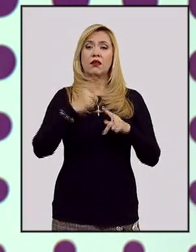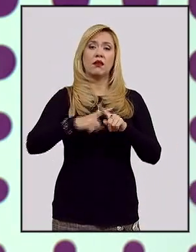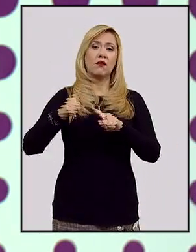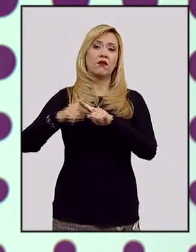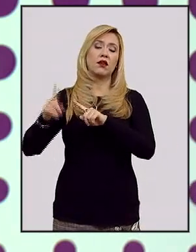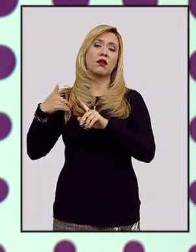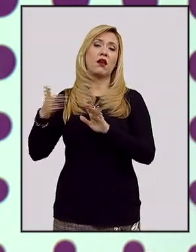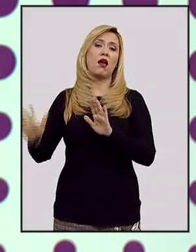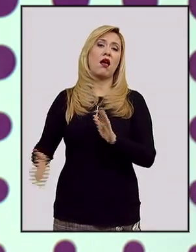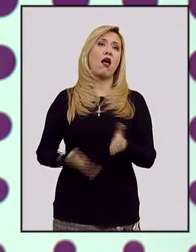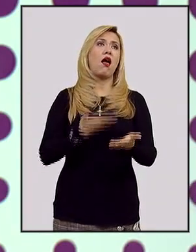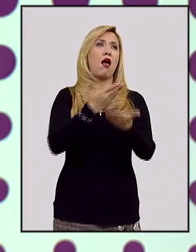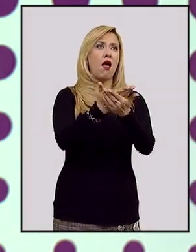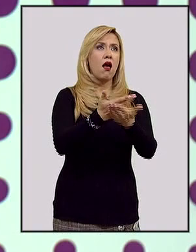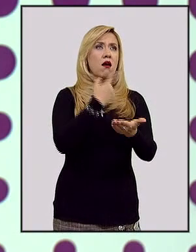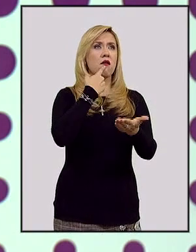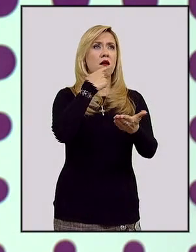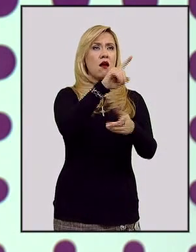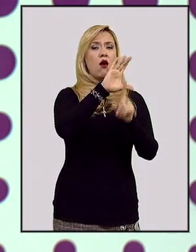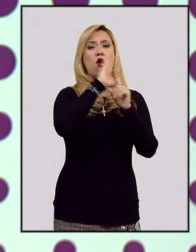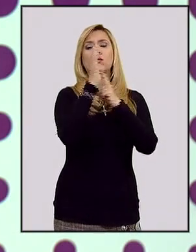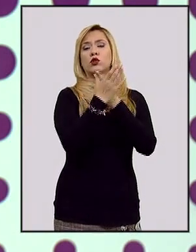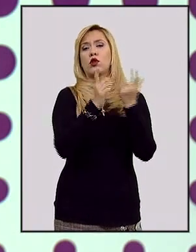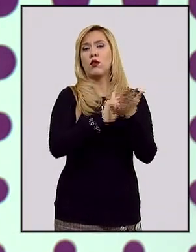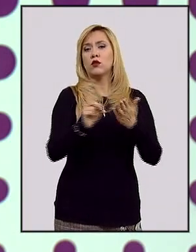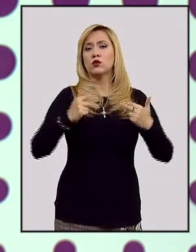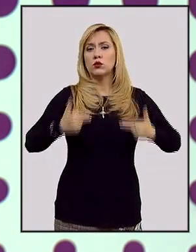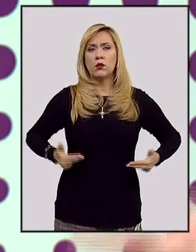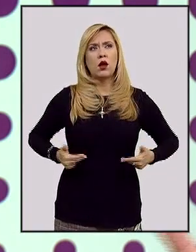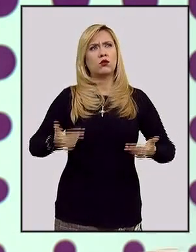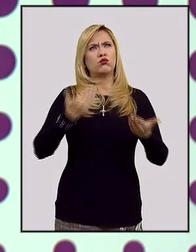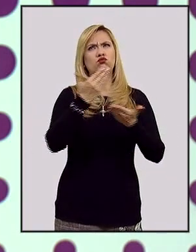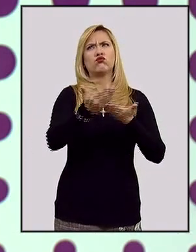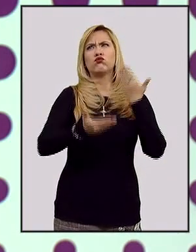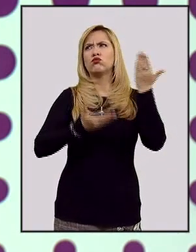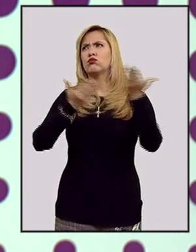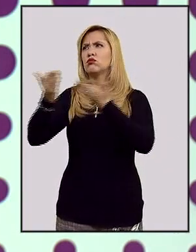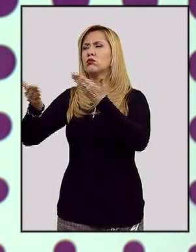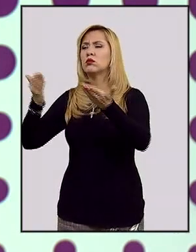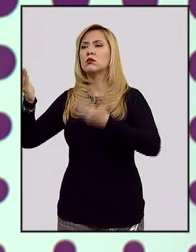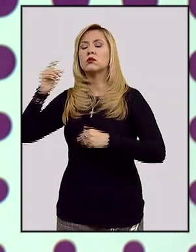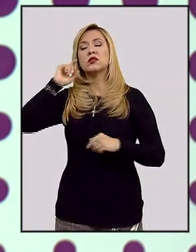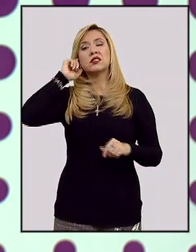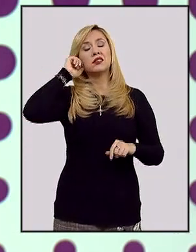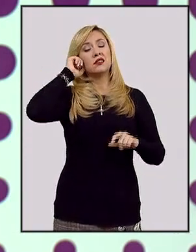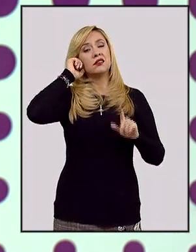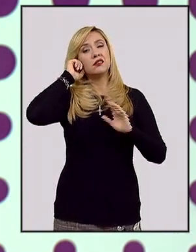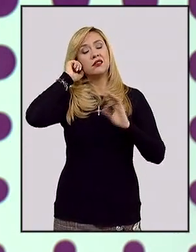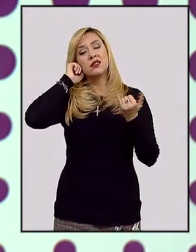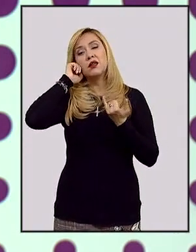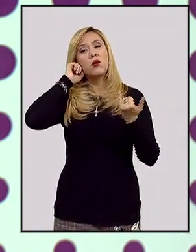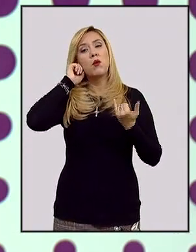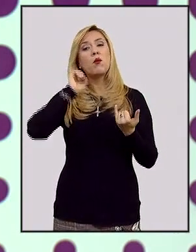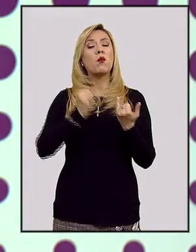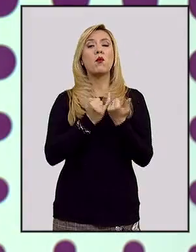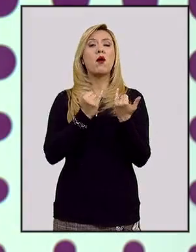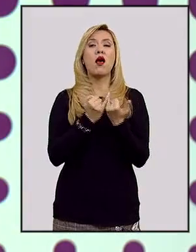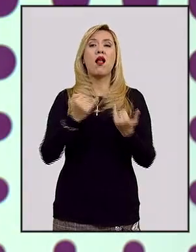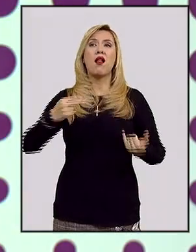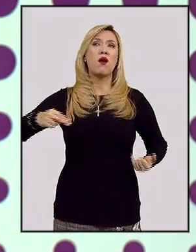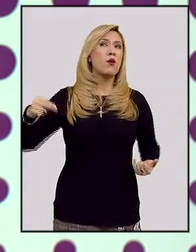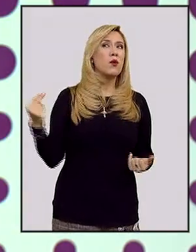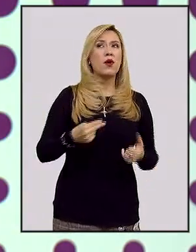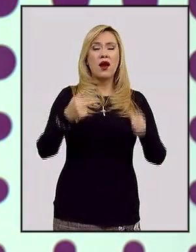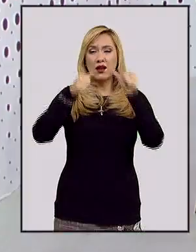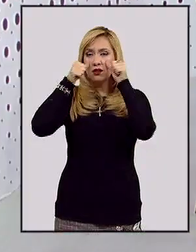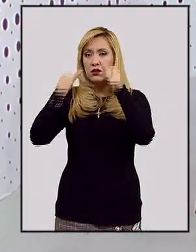través de quejas ante las comisiones de derechos humanos, Sí. y en otros casos en donde hay una urgencia necesaria para que se atienda